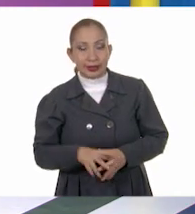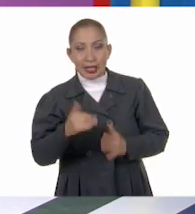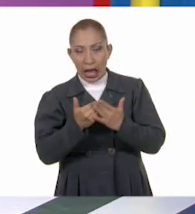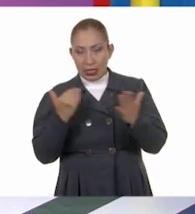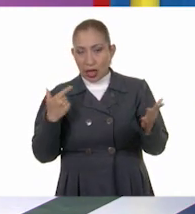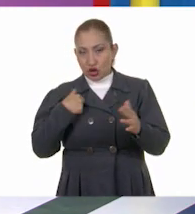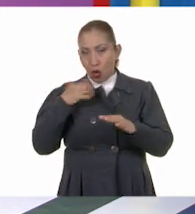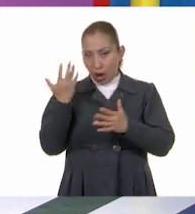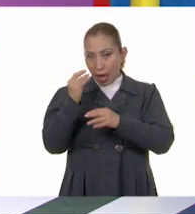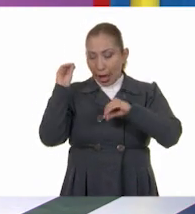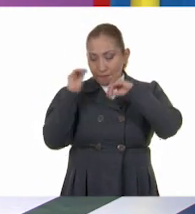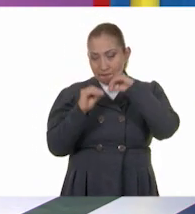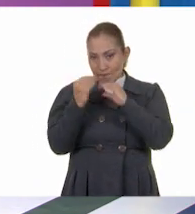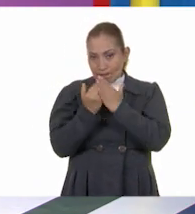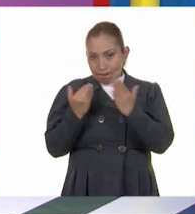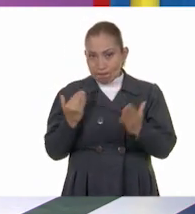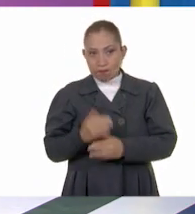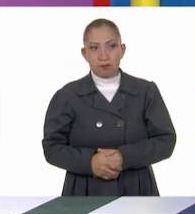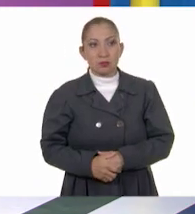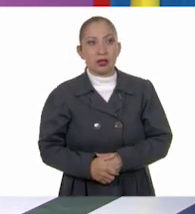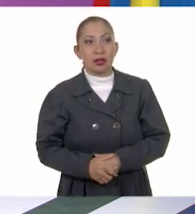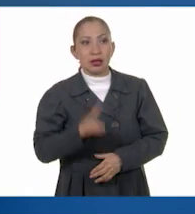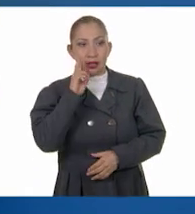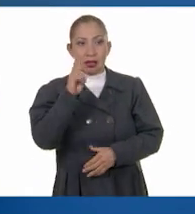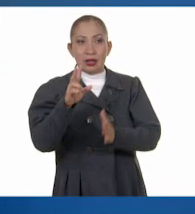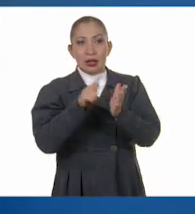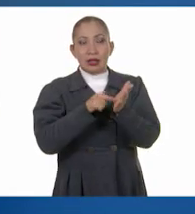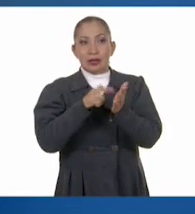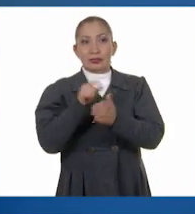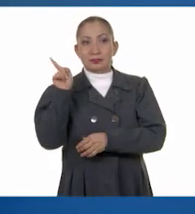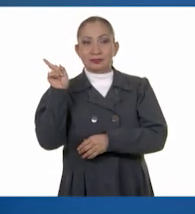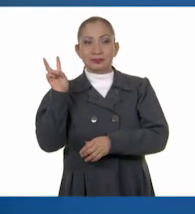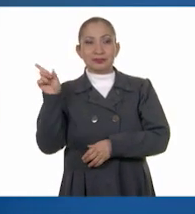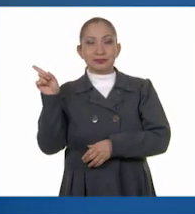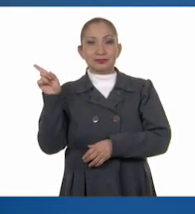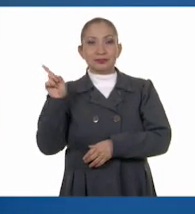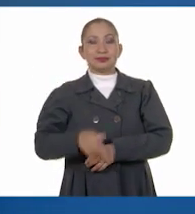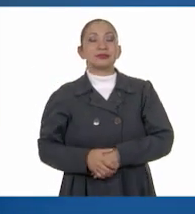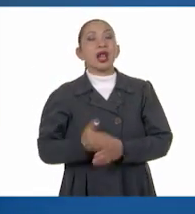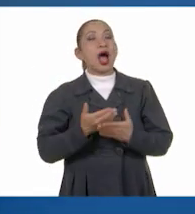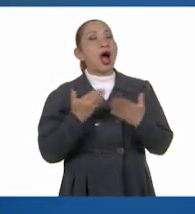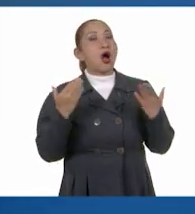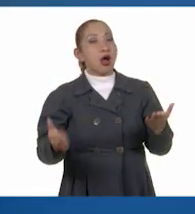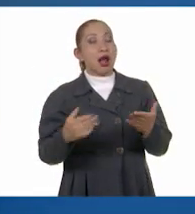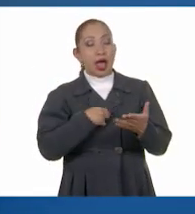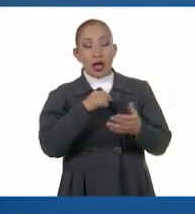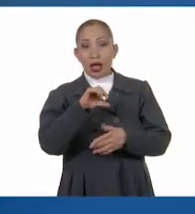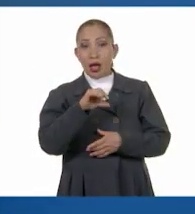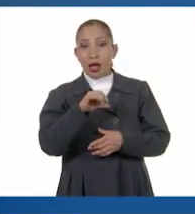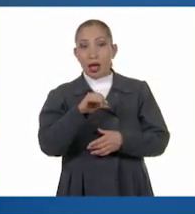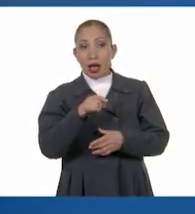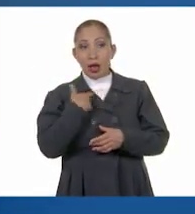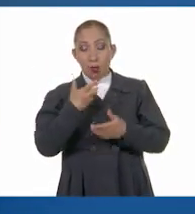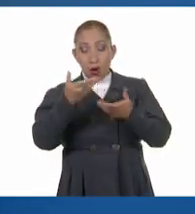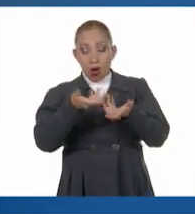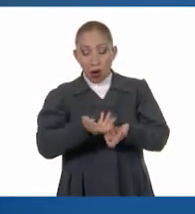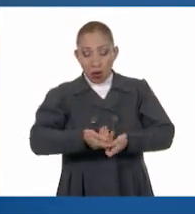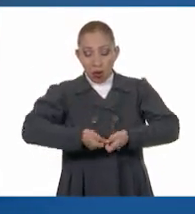adelanté un poquito. Sí, ahorita pegué ya aquí pegaste. Círculo. Uh-huh. Uh-huh. Y ahora seguiría el paso de darle la